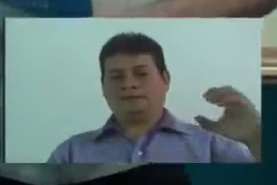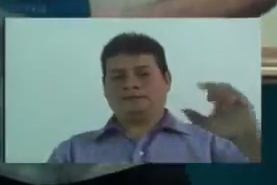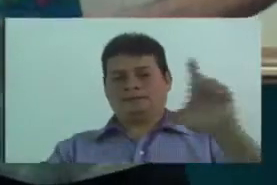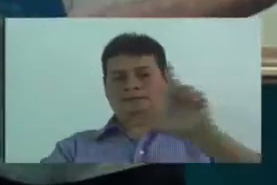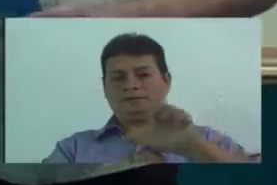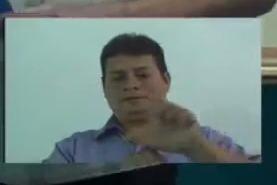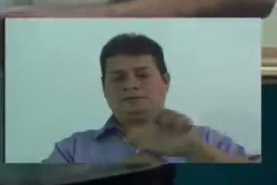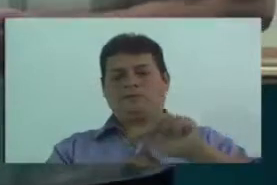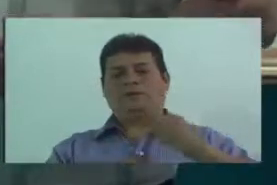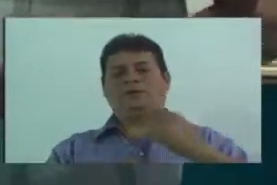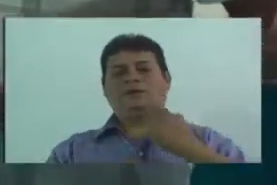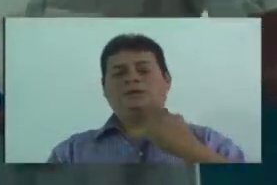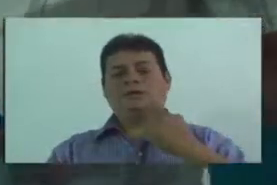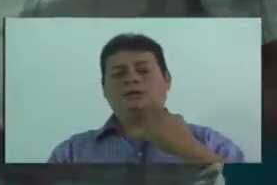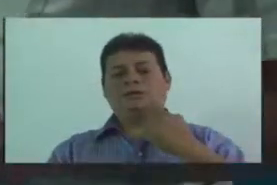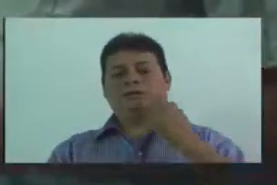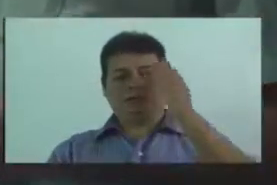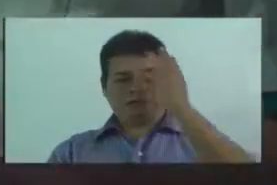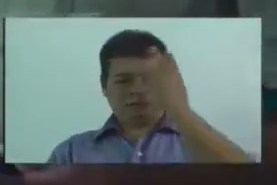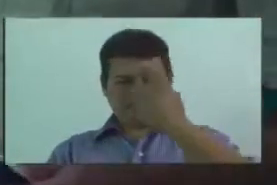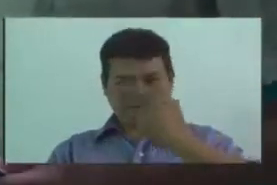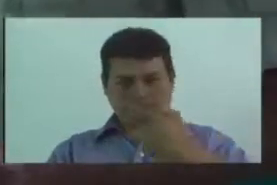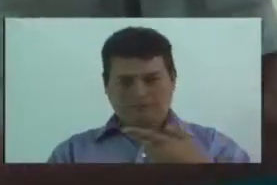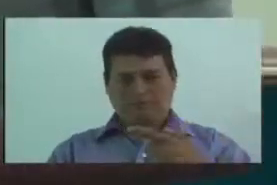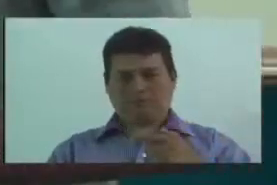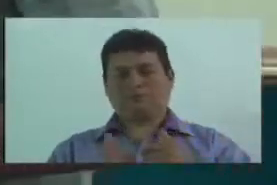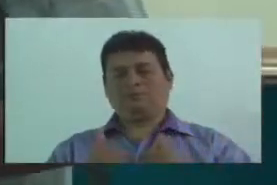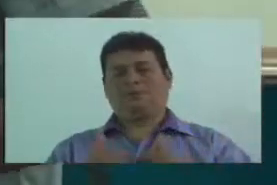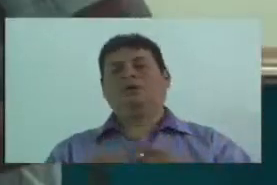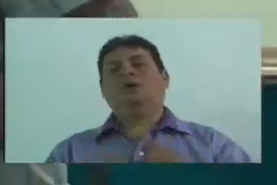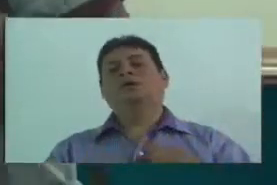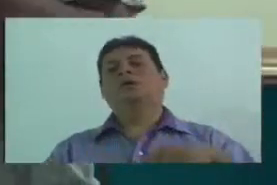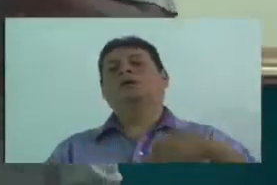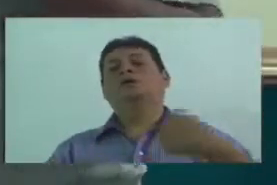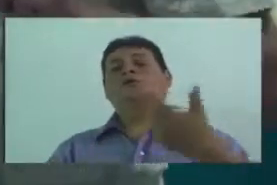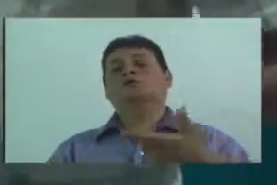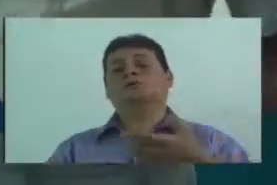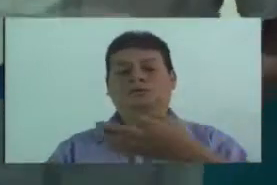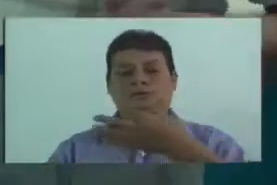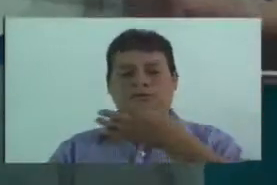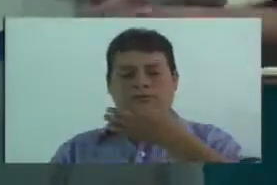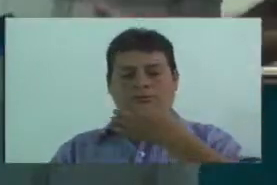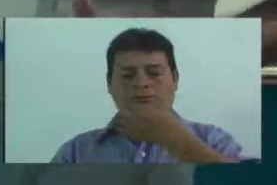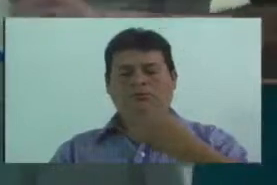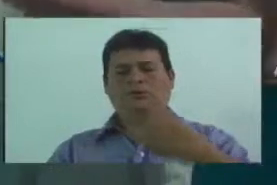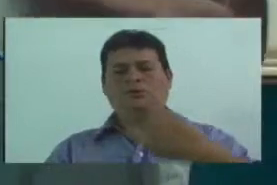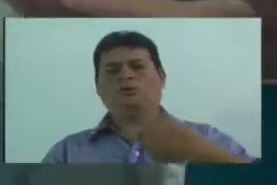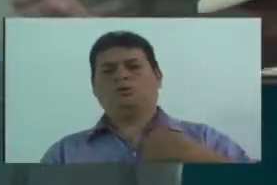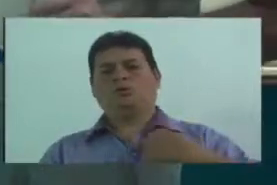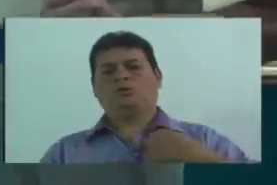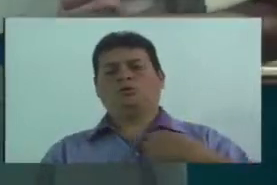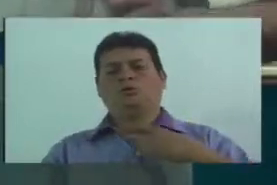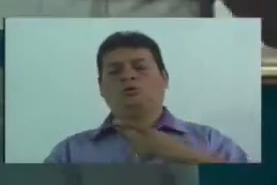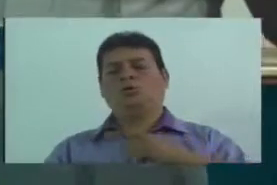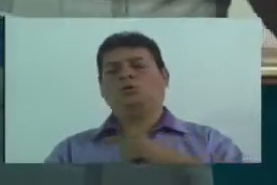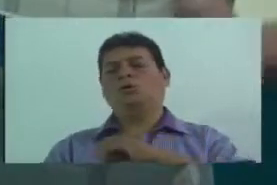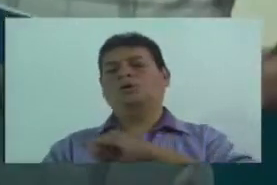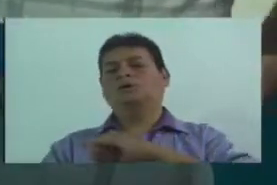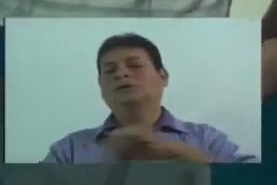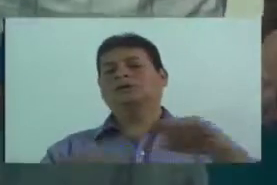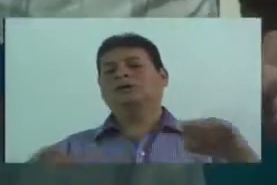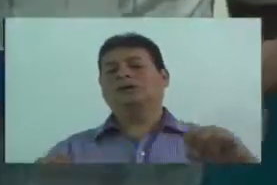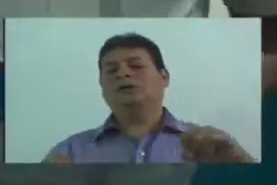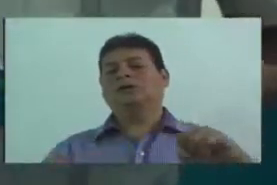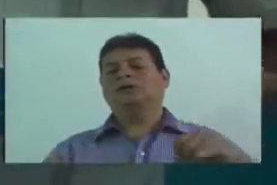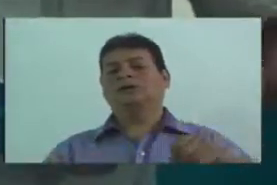expresa deseo. Y por último, la letra F dice, no tengo ningún interés en cuadros grandes. No